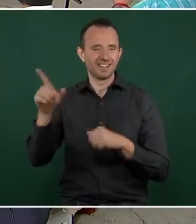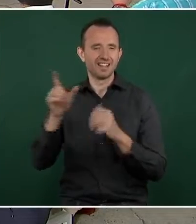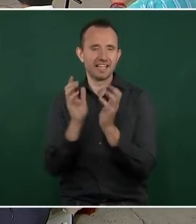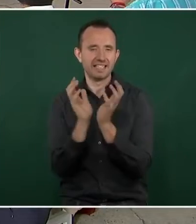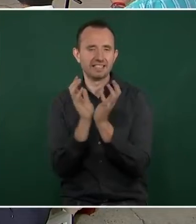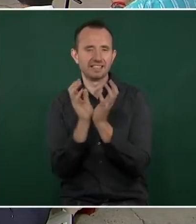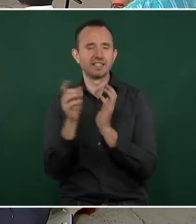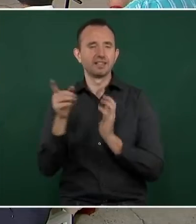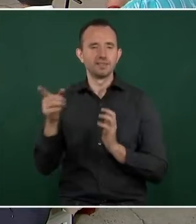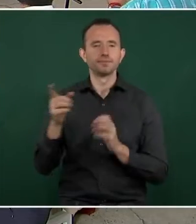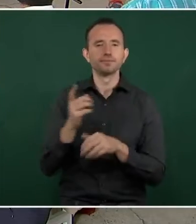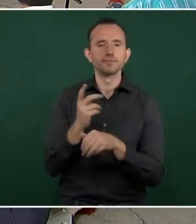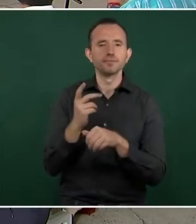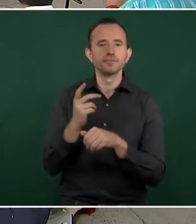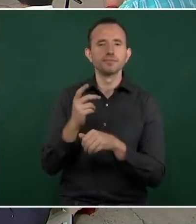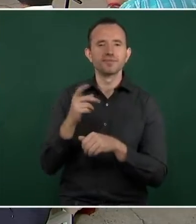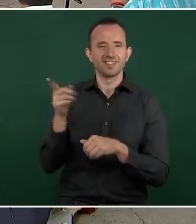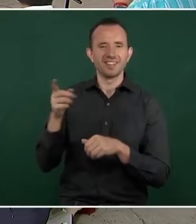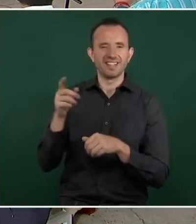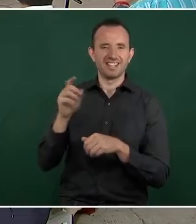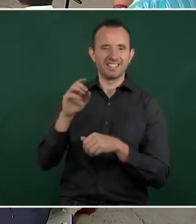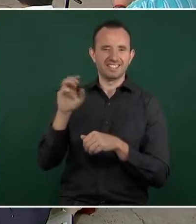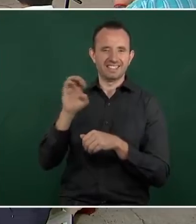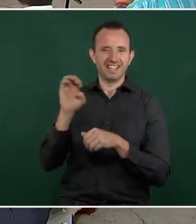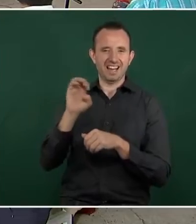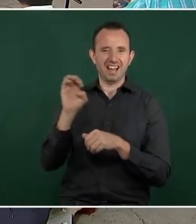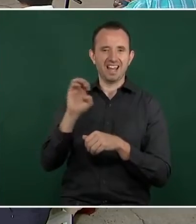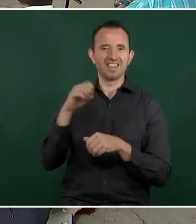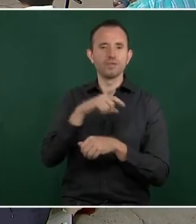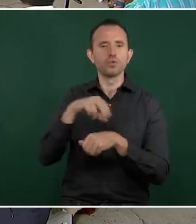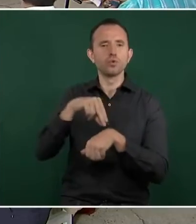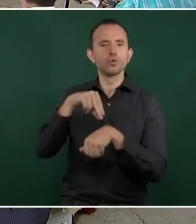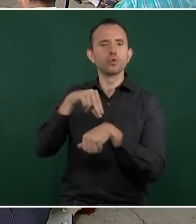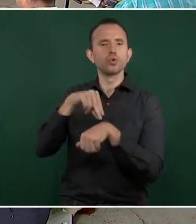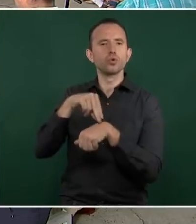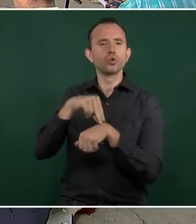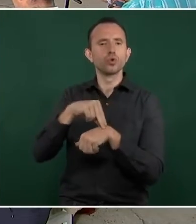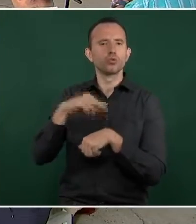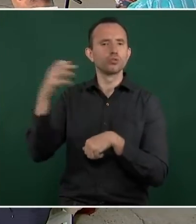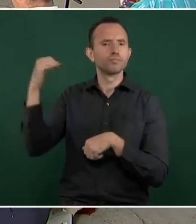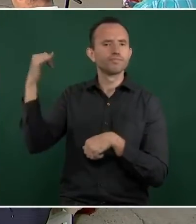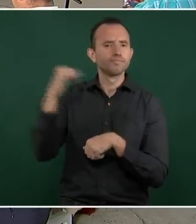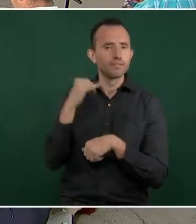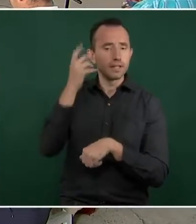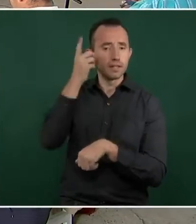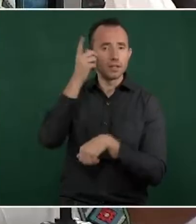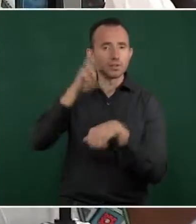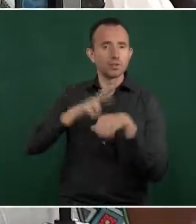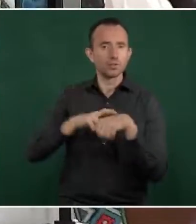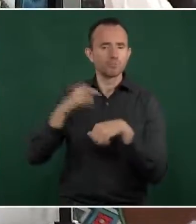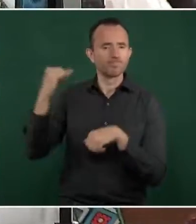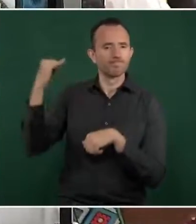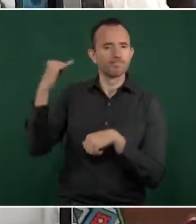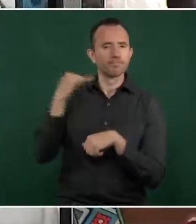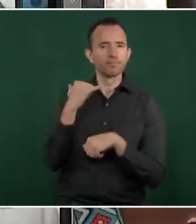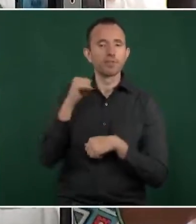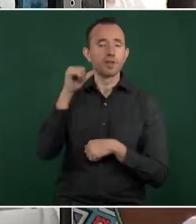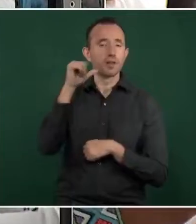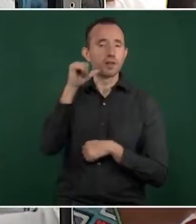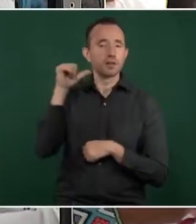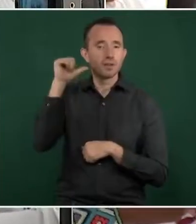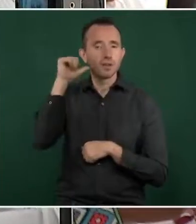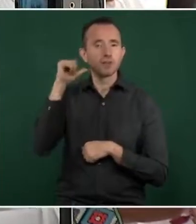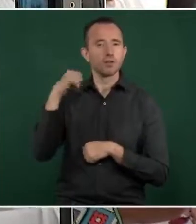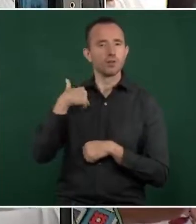el ISSSTE, en Ensenada, llegaron unos doctores, se comunicaron conmigo el director, y ayer estuve en Tecate, para más de 7,000